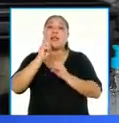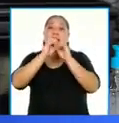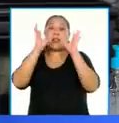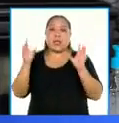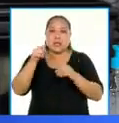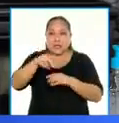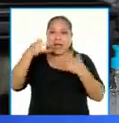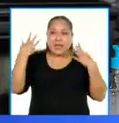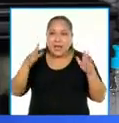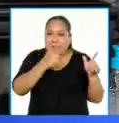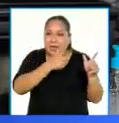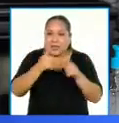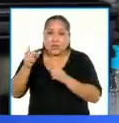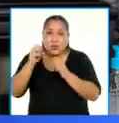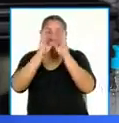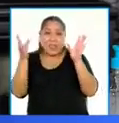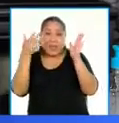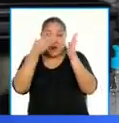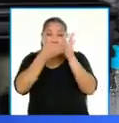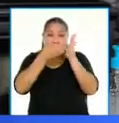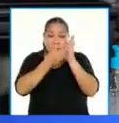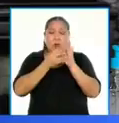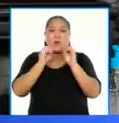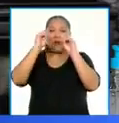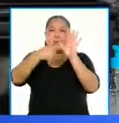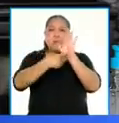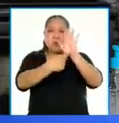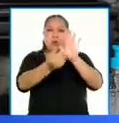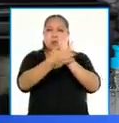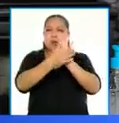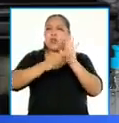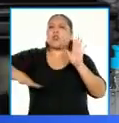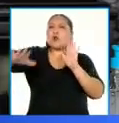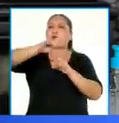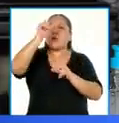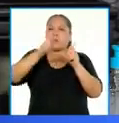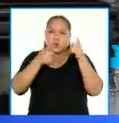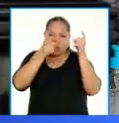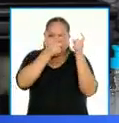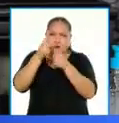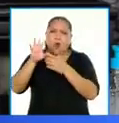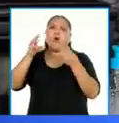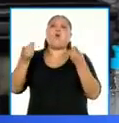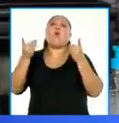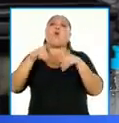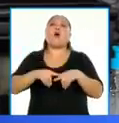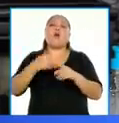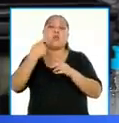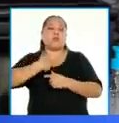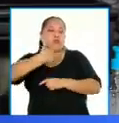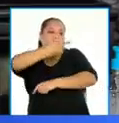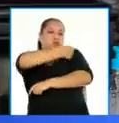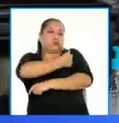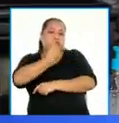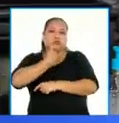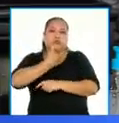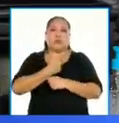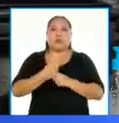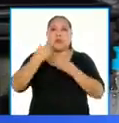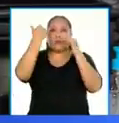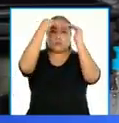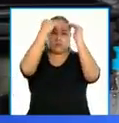pondremos a disposición para que toda la ciudadanía también vaya haciendo un monitoreo de cuándo le corresponde la vacunación de acuerdo